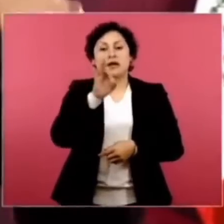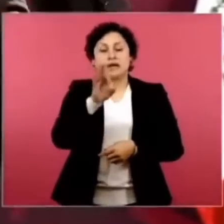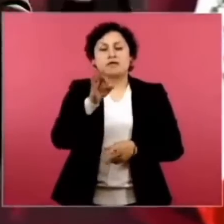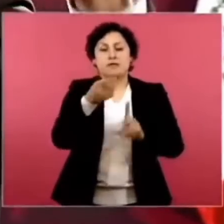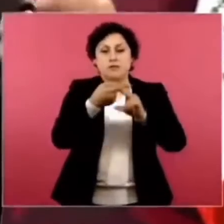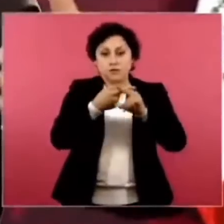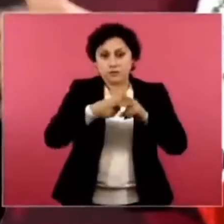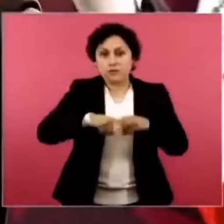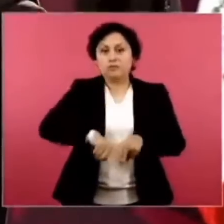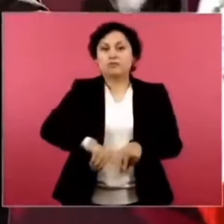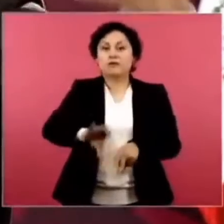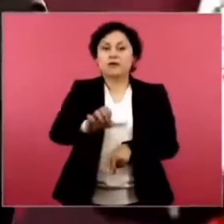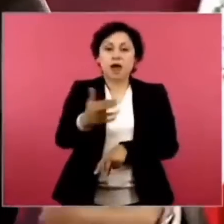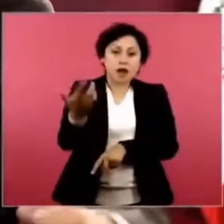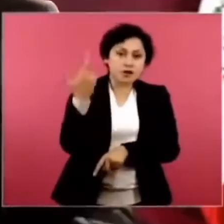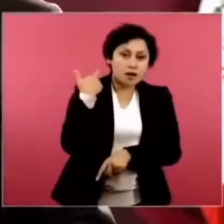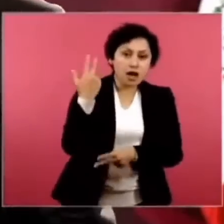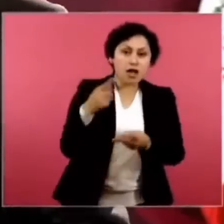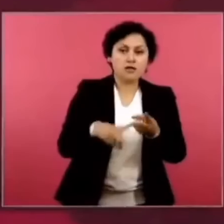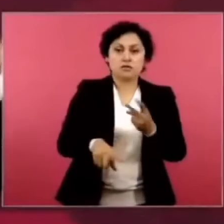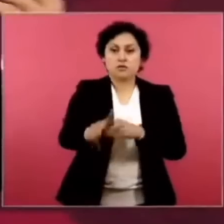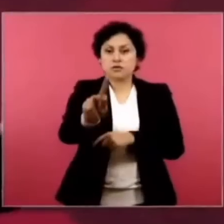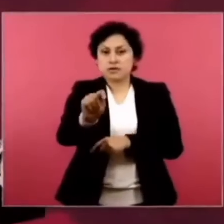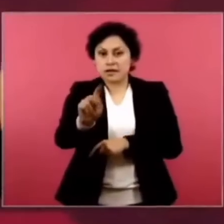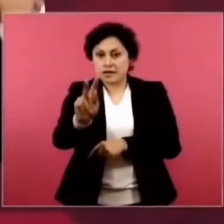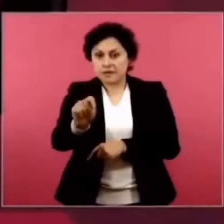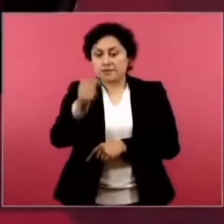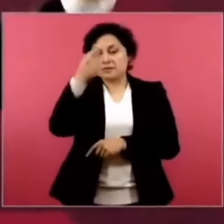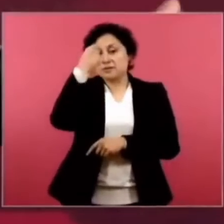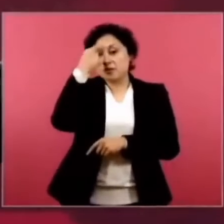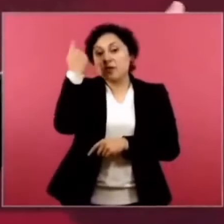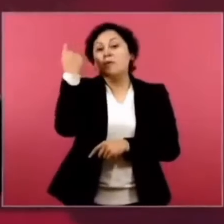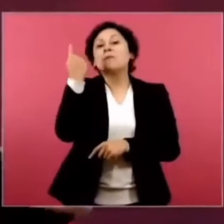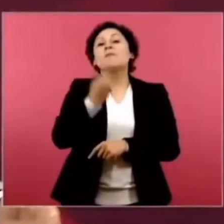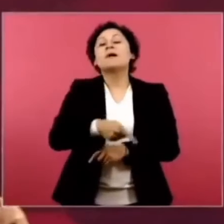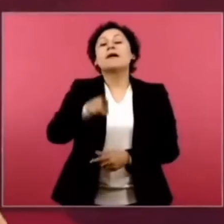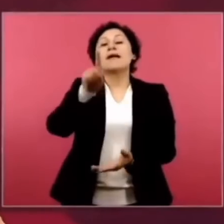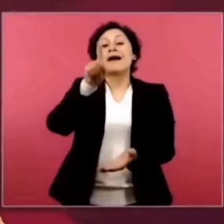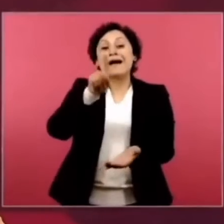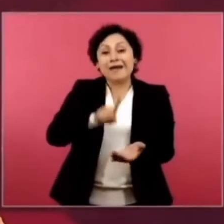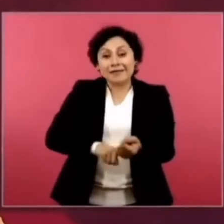para que pasaran, transmitieran mensajes de los partidos,